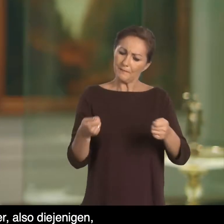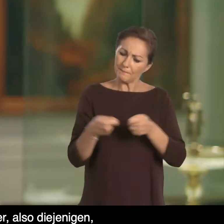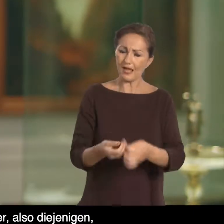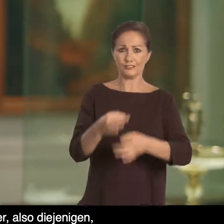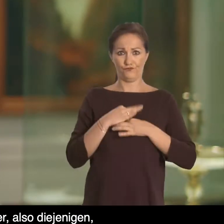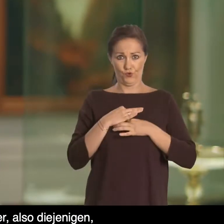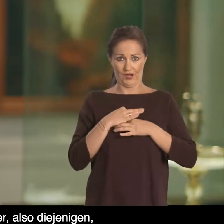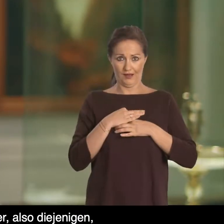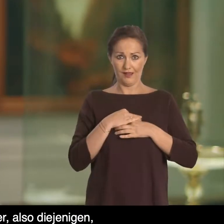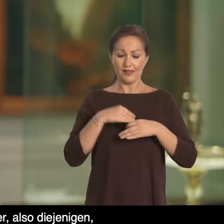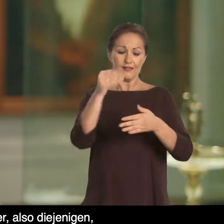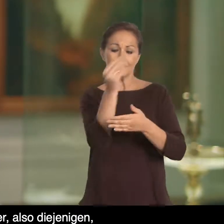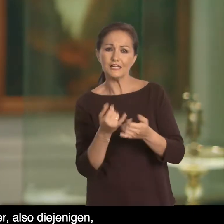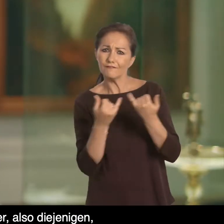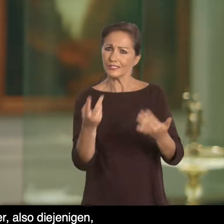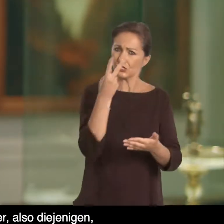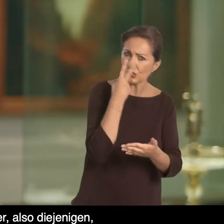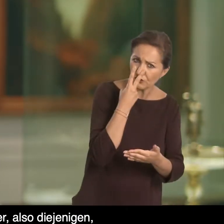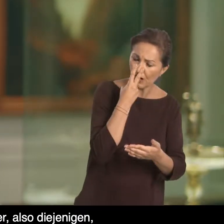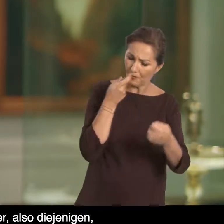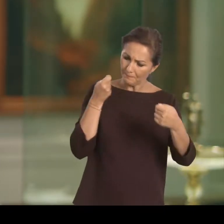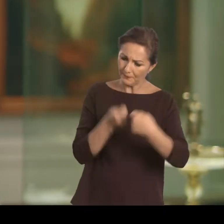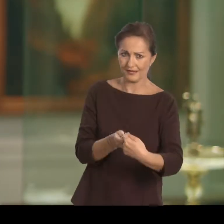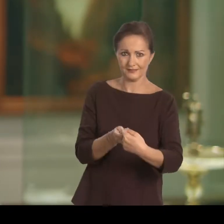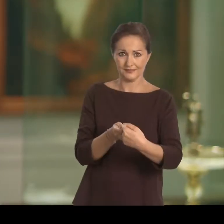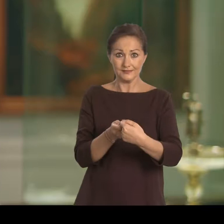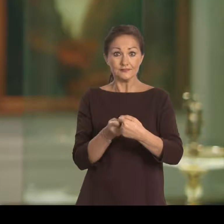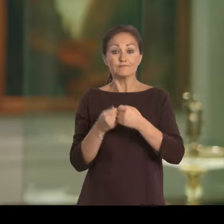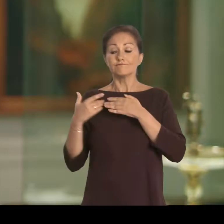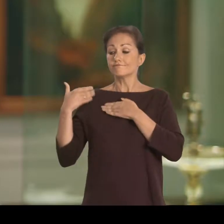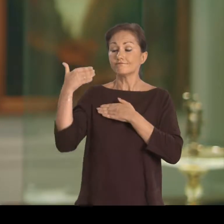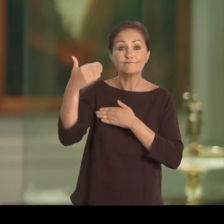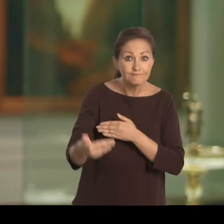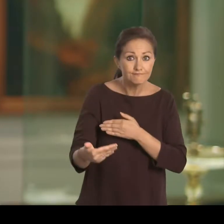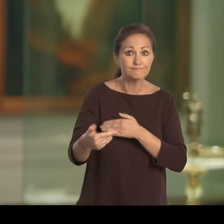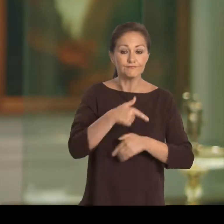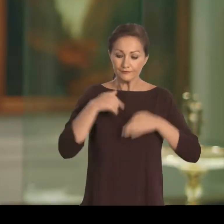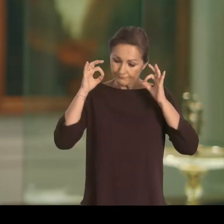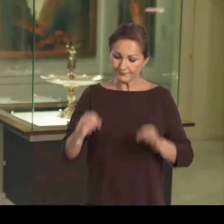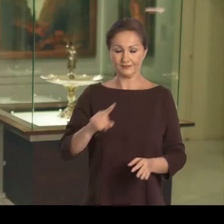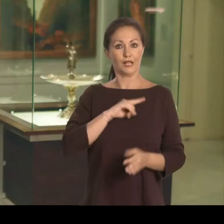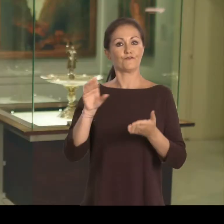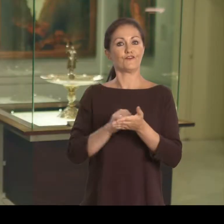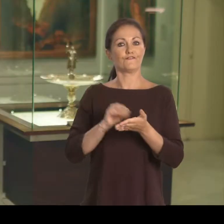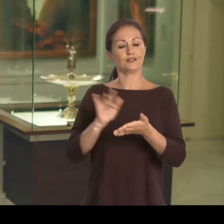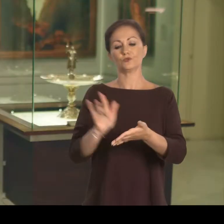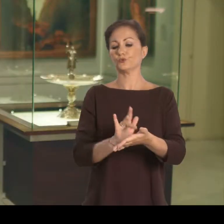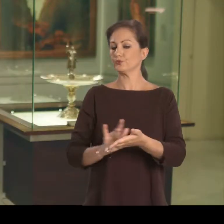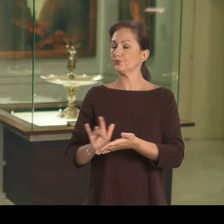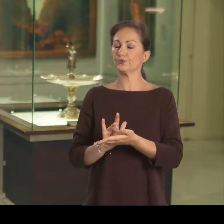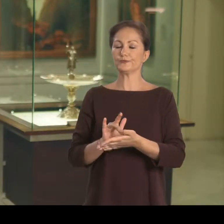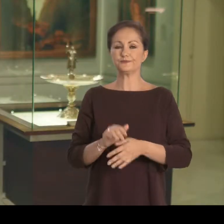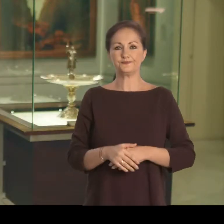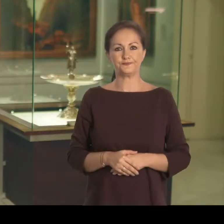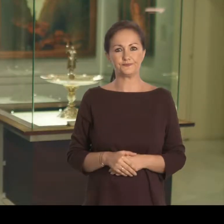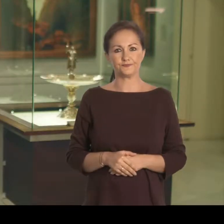vamos a utilizar las herramientas de accesibilidad, estamos en el diseño. Que participemos y